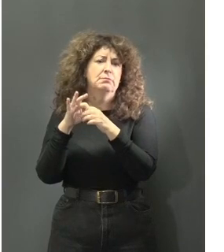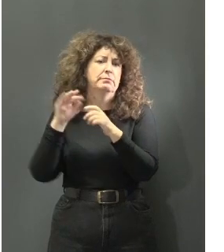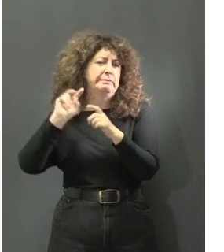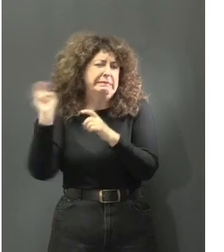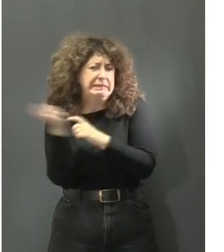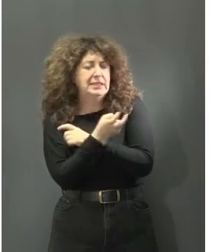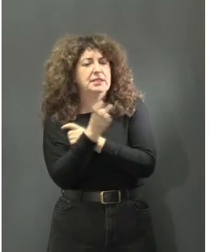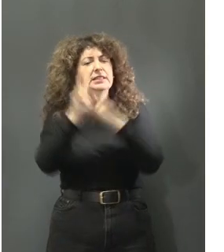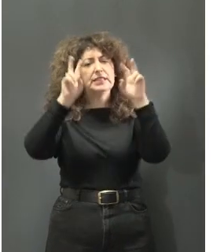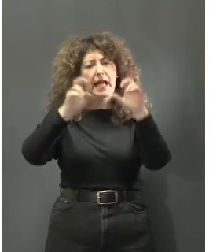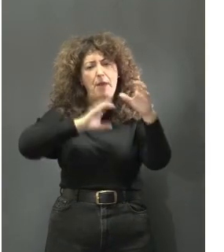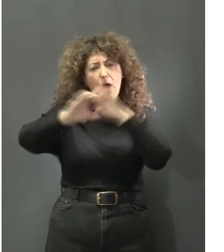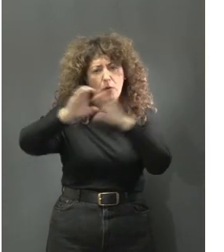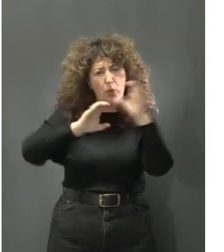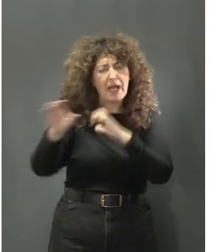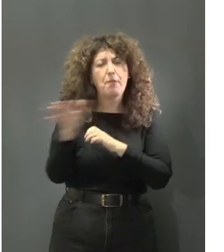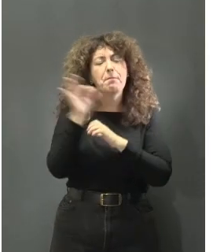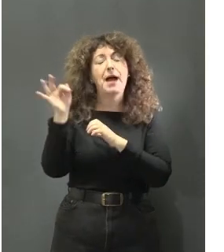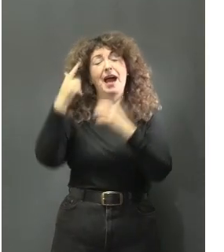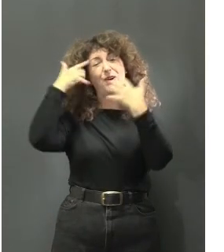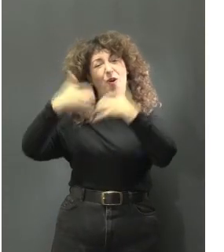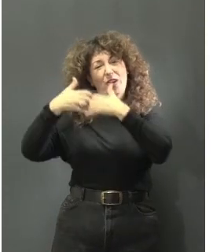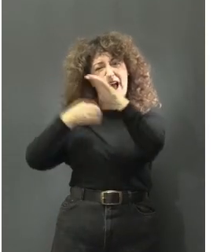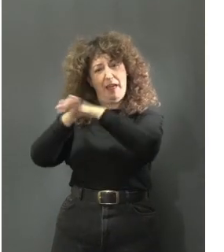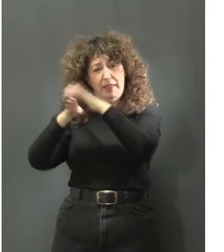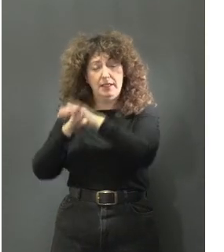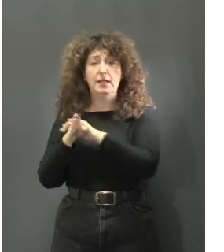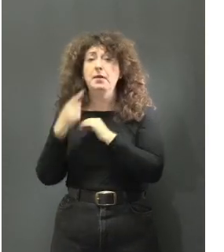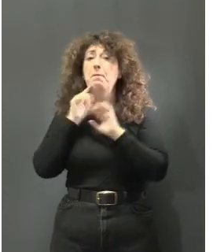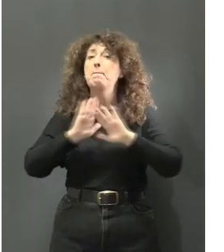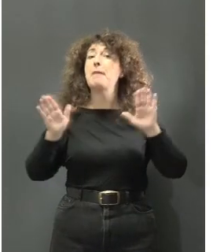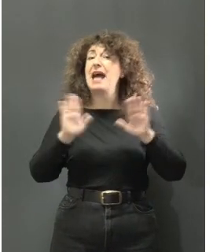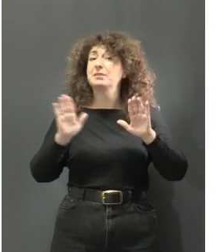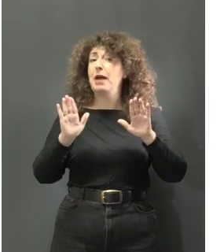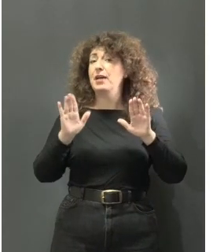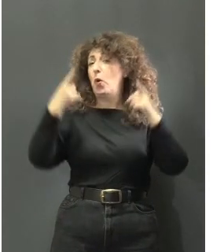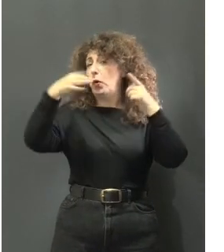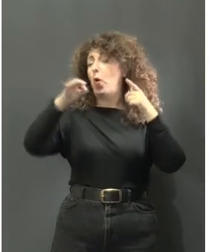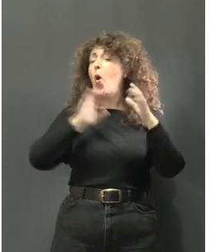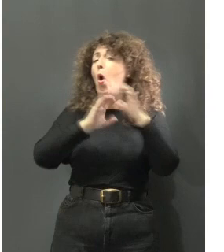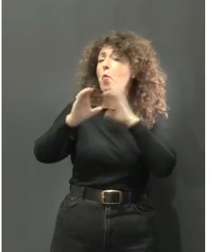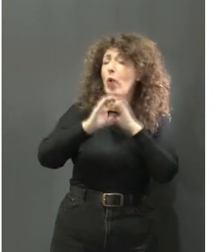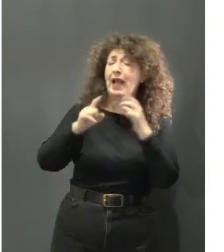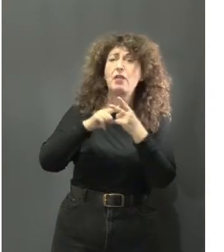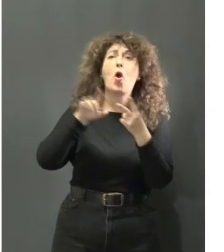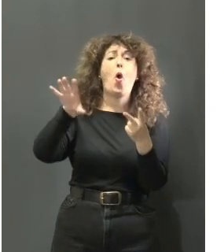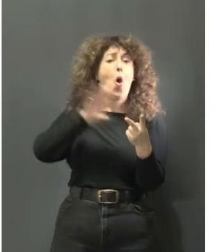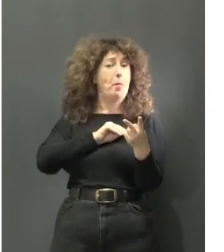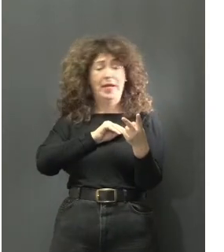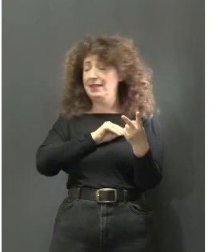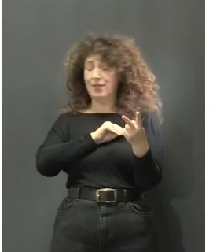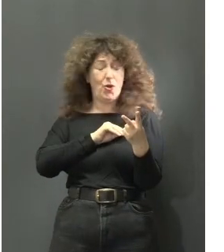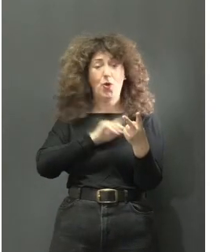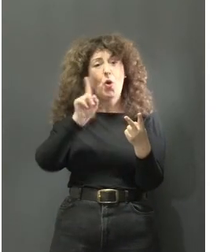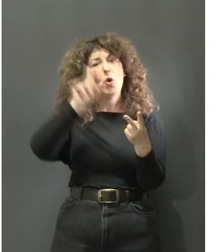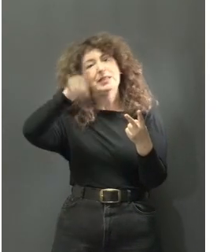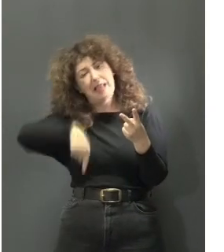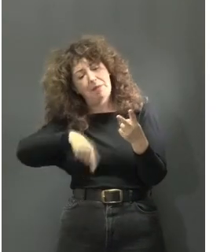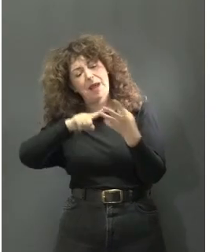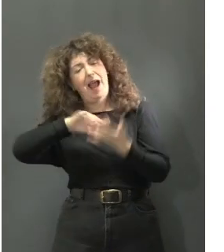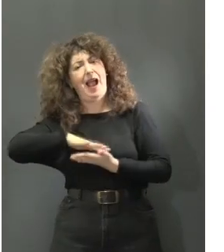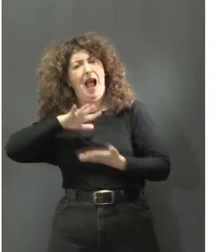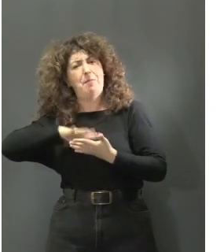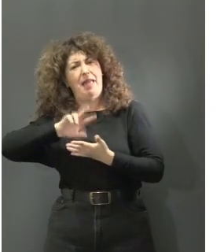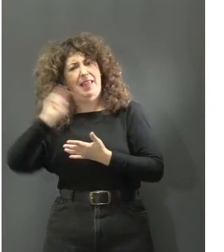lo que abarca la accesibilidad cognitiva, que no es solo comunicación, no es solo comprensión, que tiene también que ver con otras